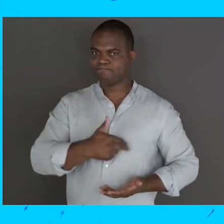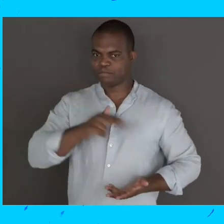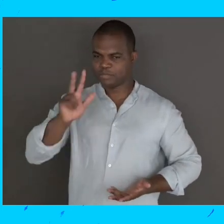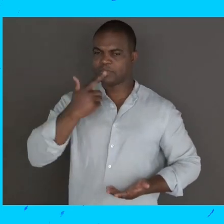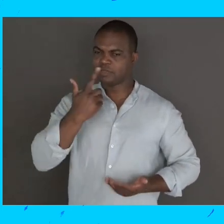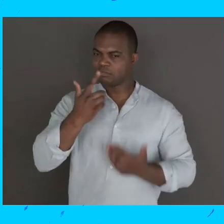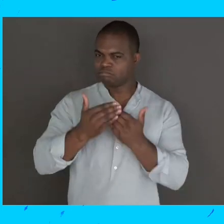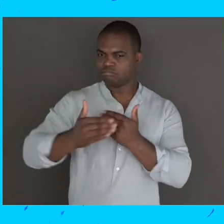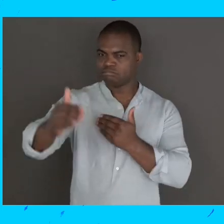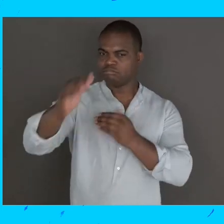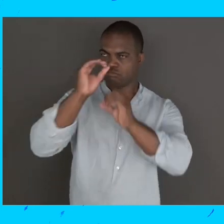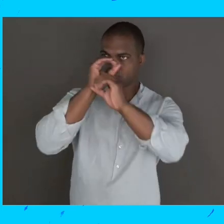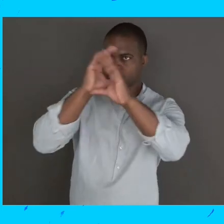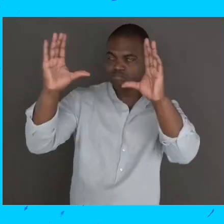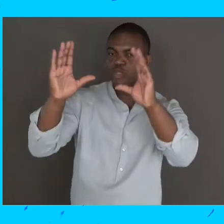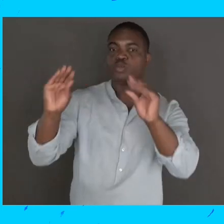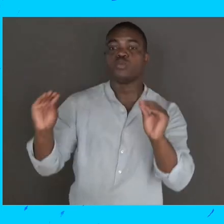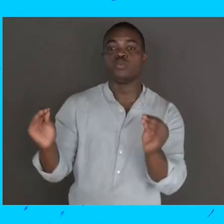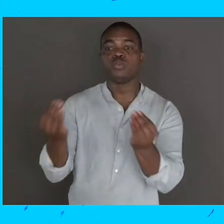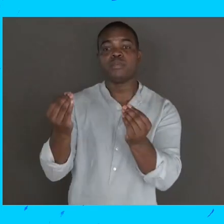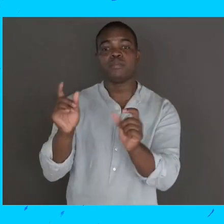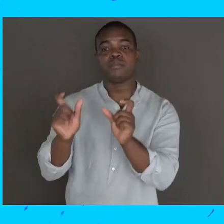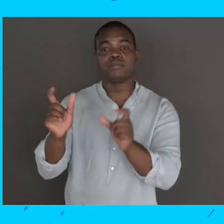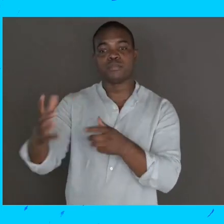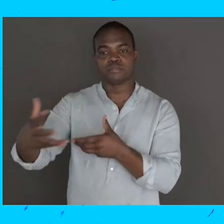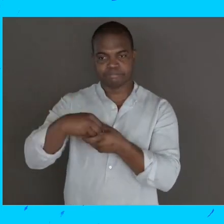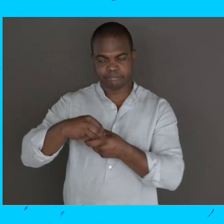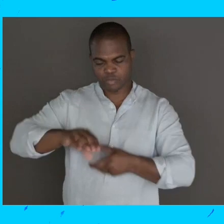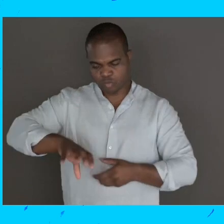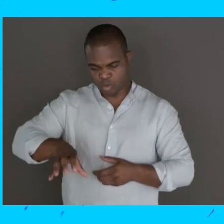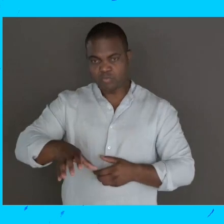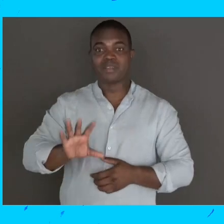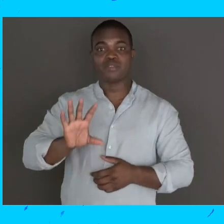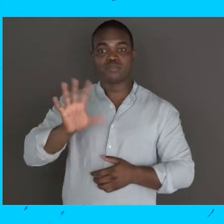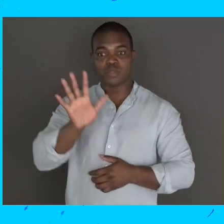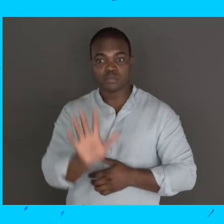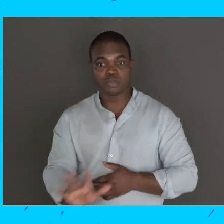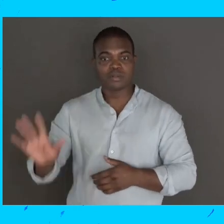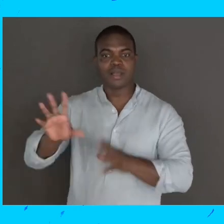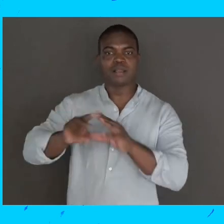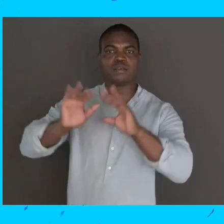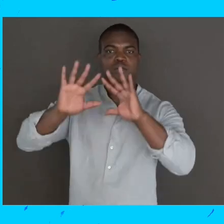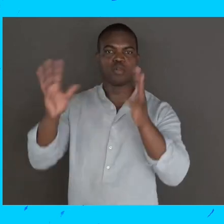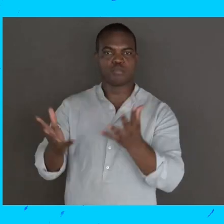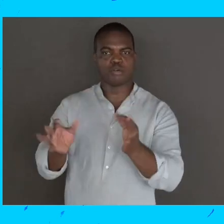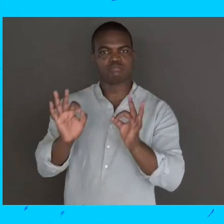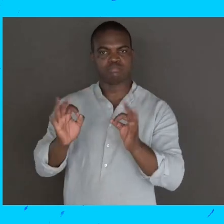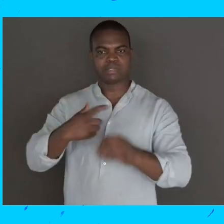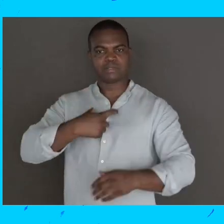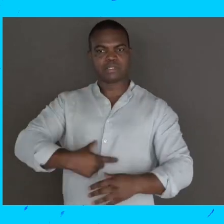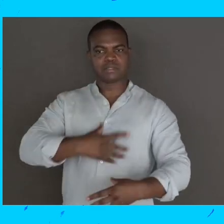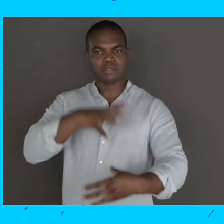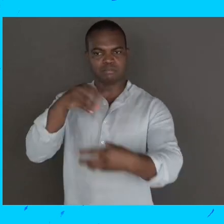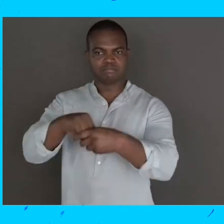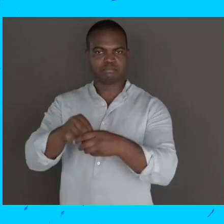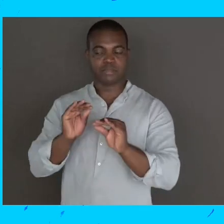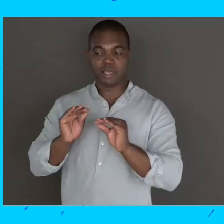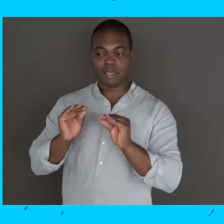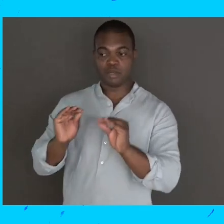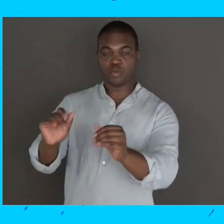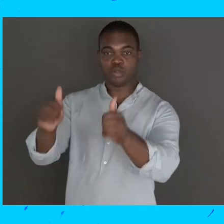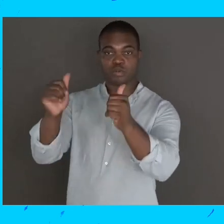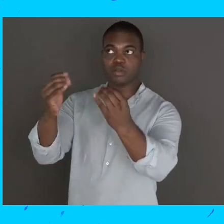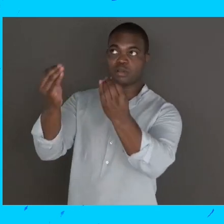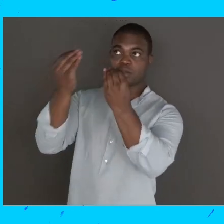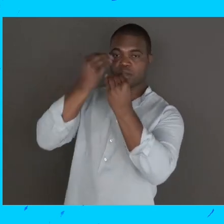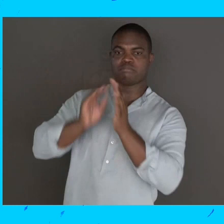durabilidad en los próximos de la sostenibilidad en los próximos años. Y también un apoyo a los